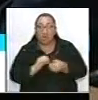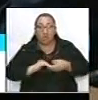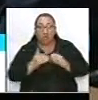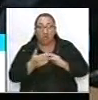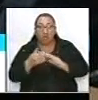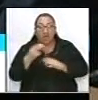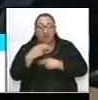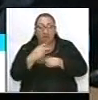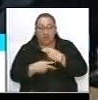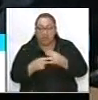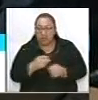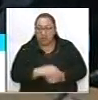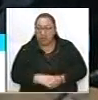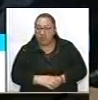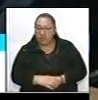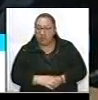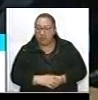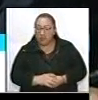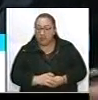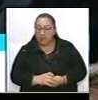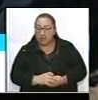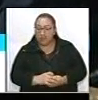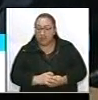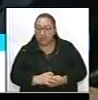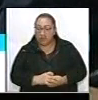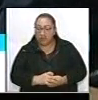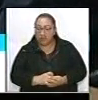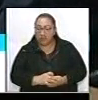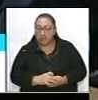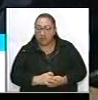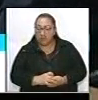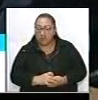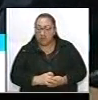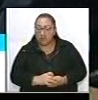vecinos y definitivamente